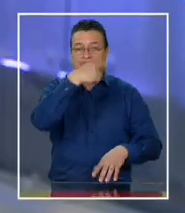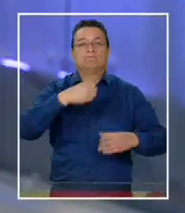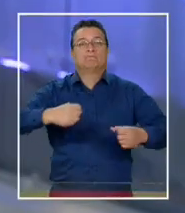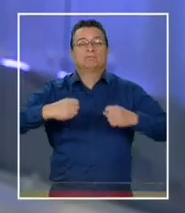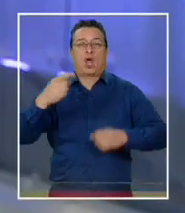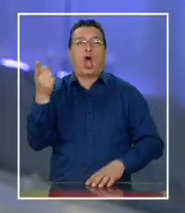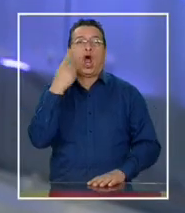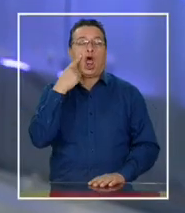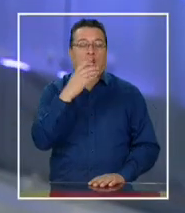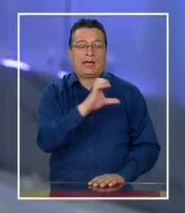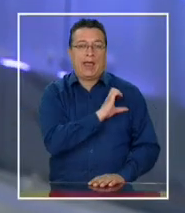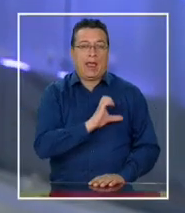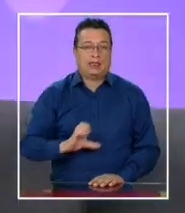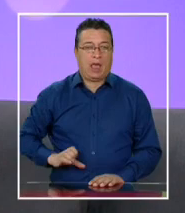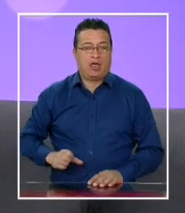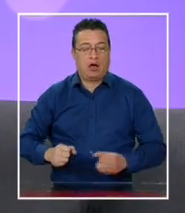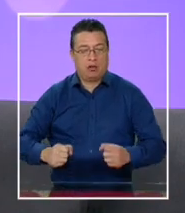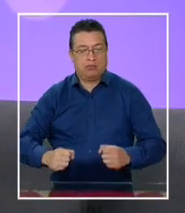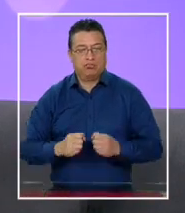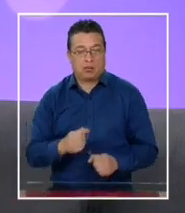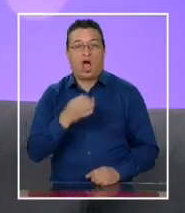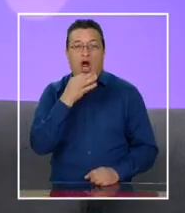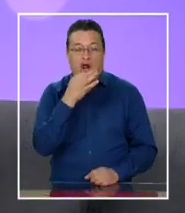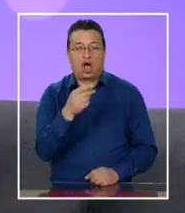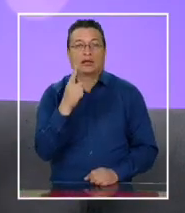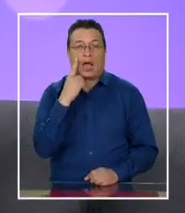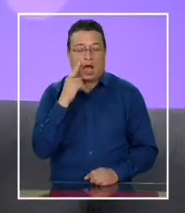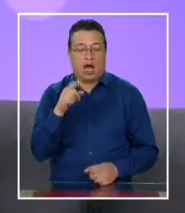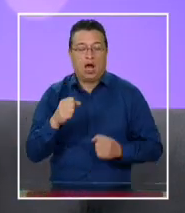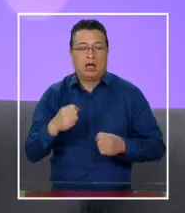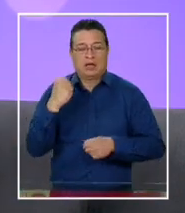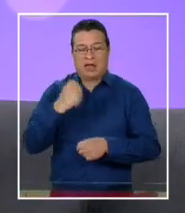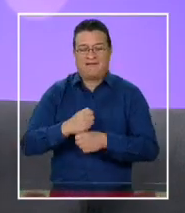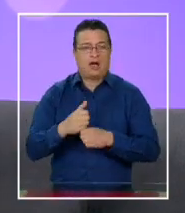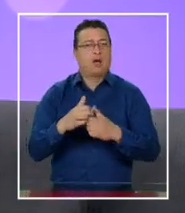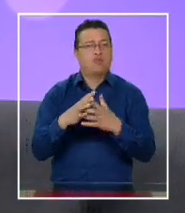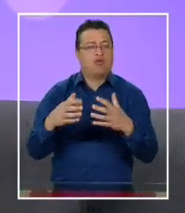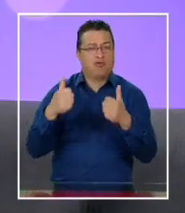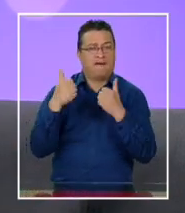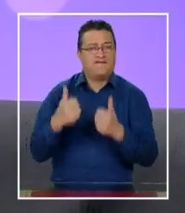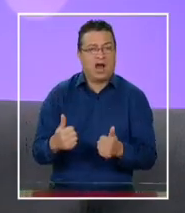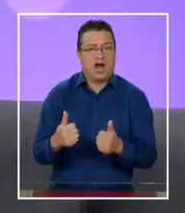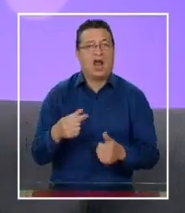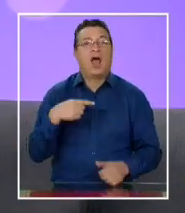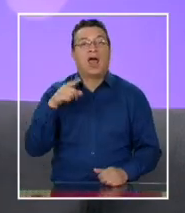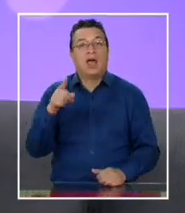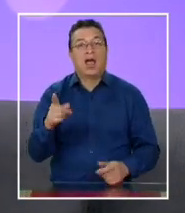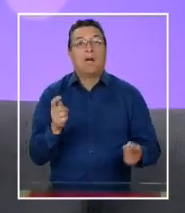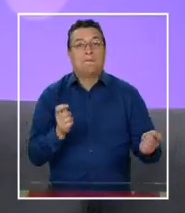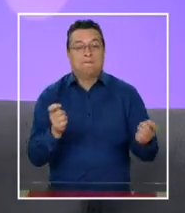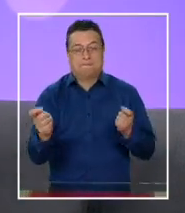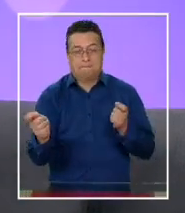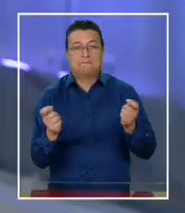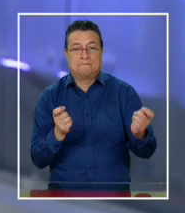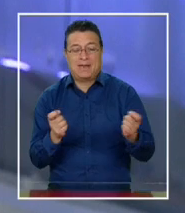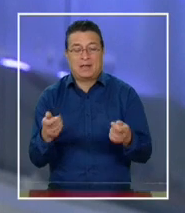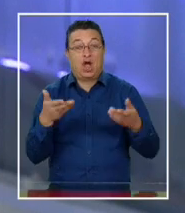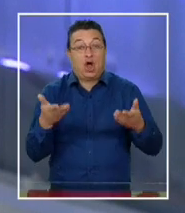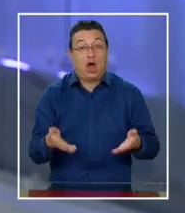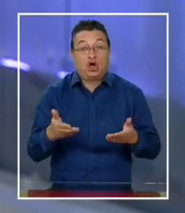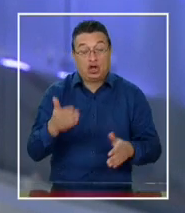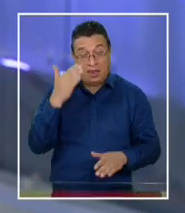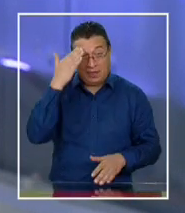que conoce el estado porque eso es lo que dice que conoce el estado que hace muy bien su trabajo y que está manejando hoy día